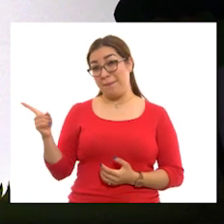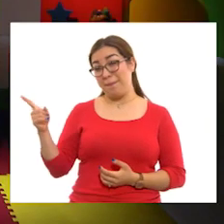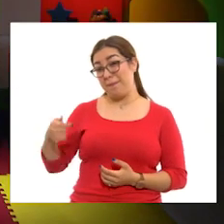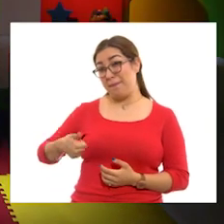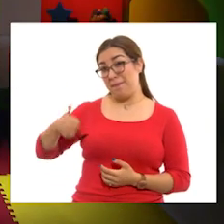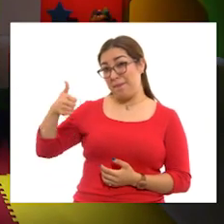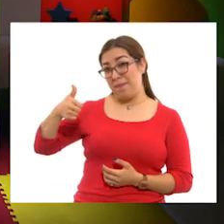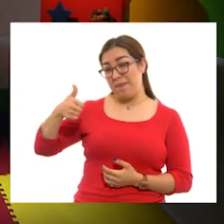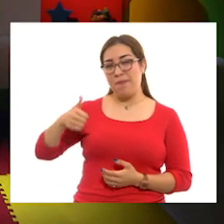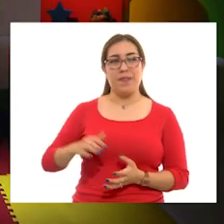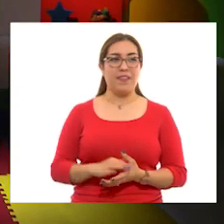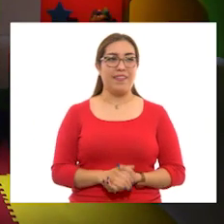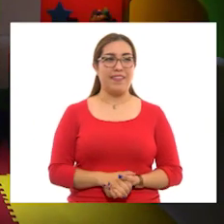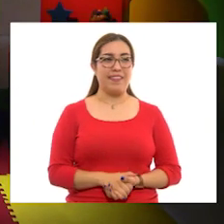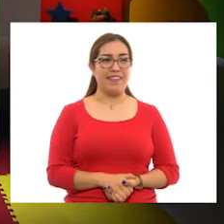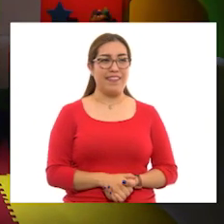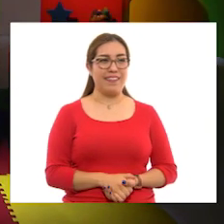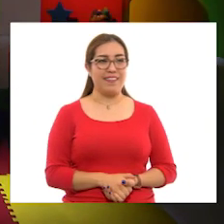¡Ja, ja, ja!